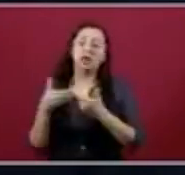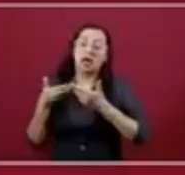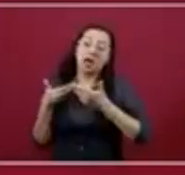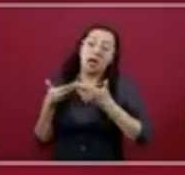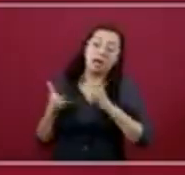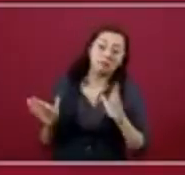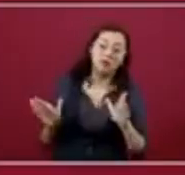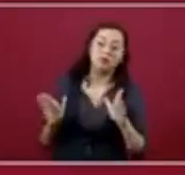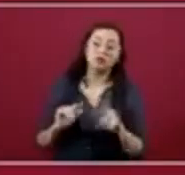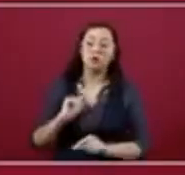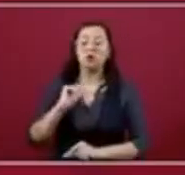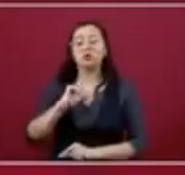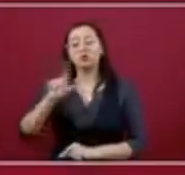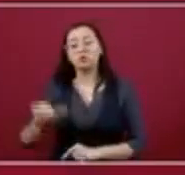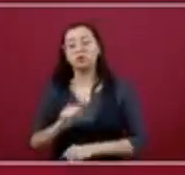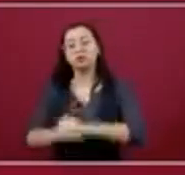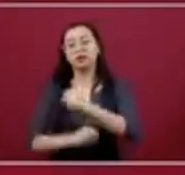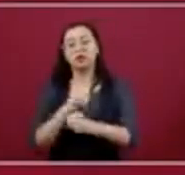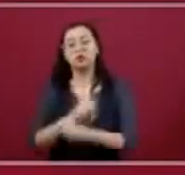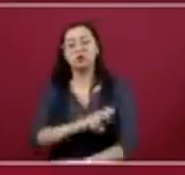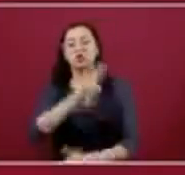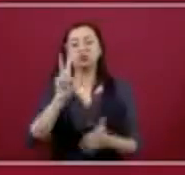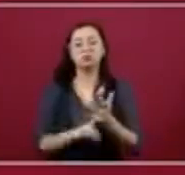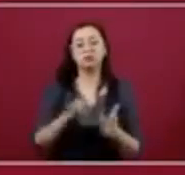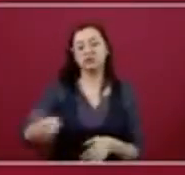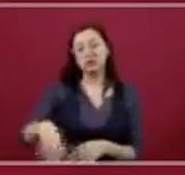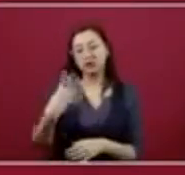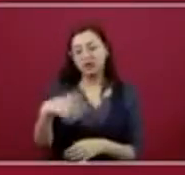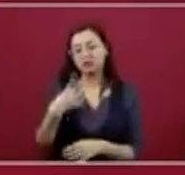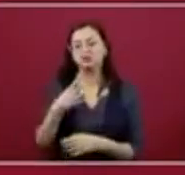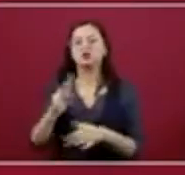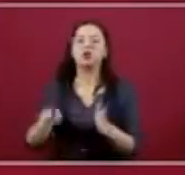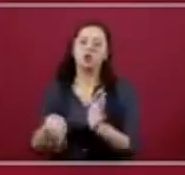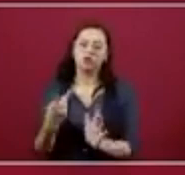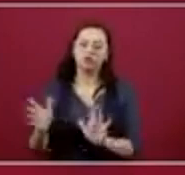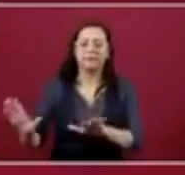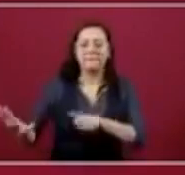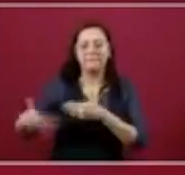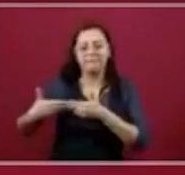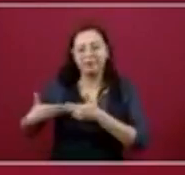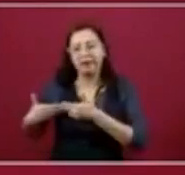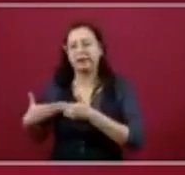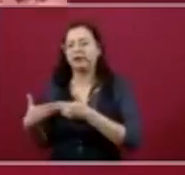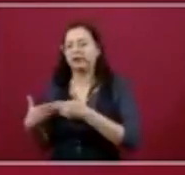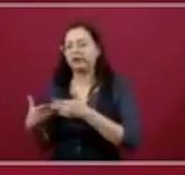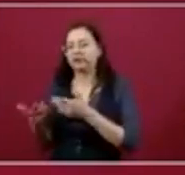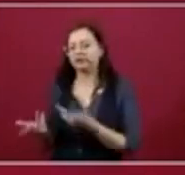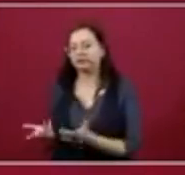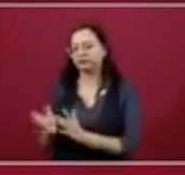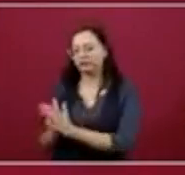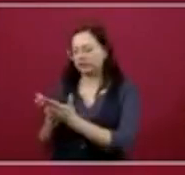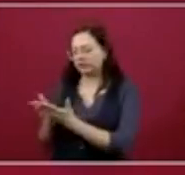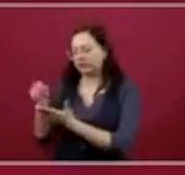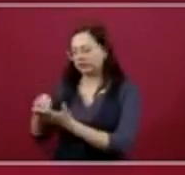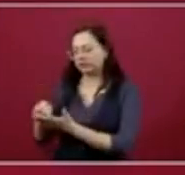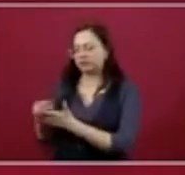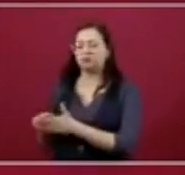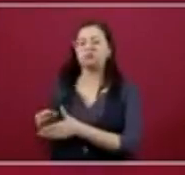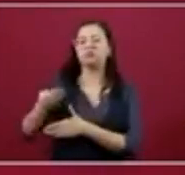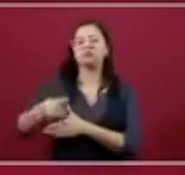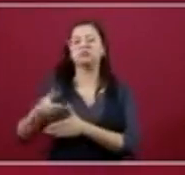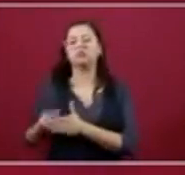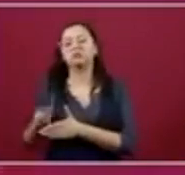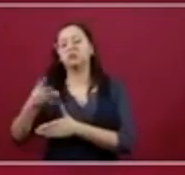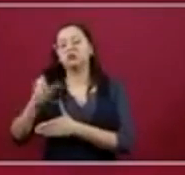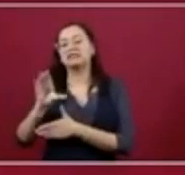después, particularmente en 2014, empezó a tener ciertas restricciones y unas versiones públicas que no generaba el archivo, sino el propio